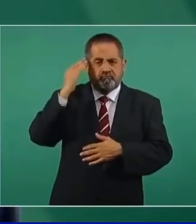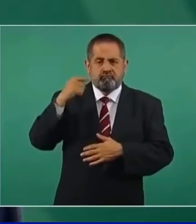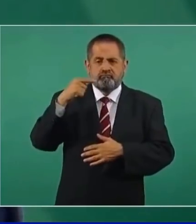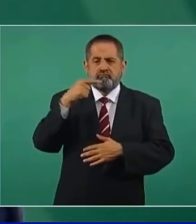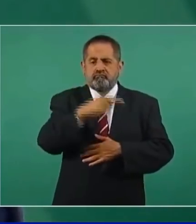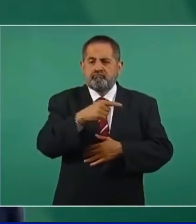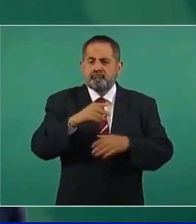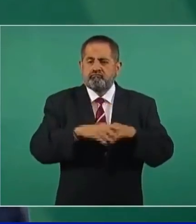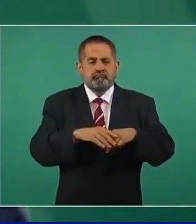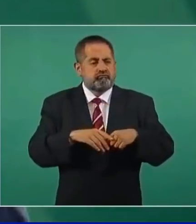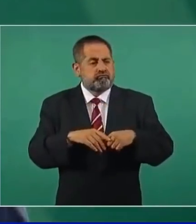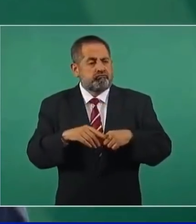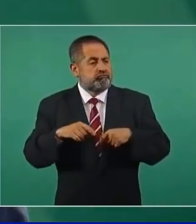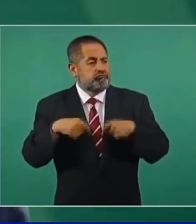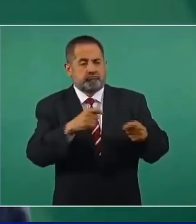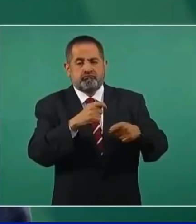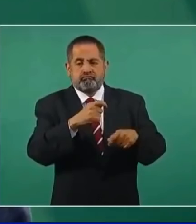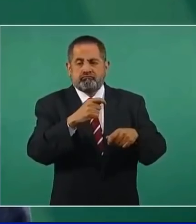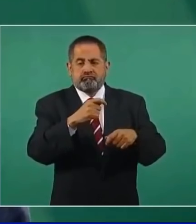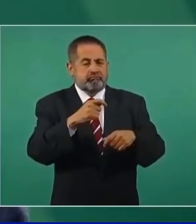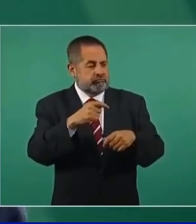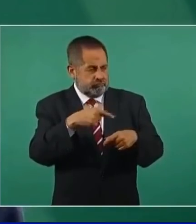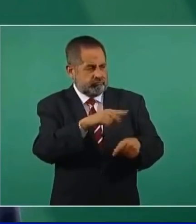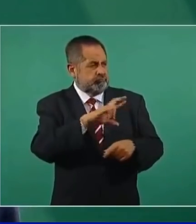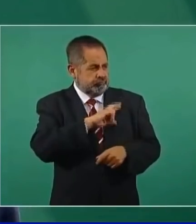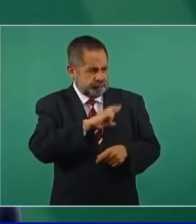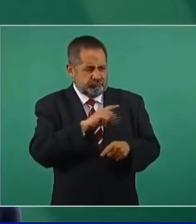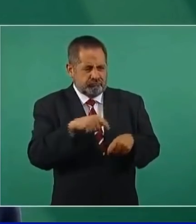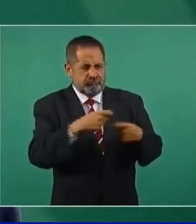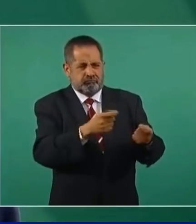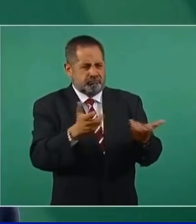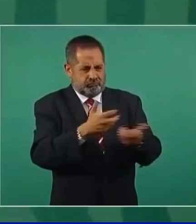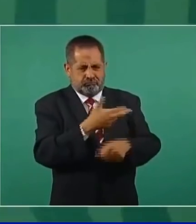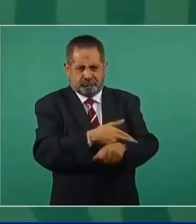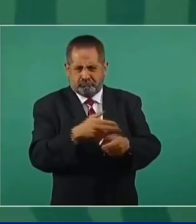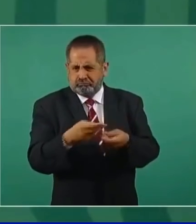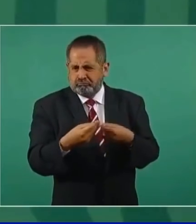extranjeros el mercado de